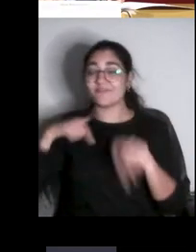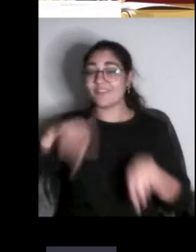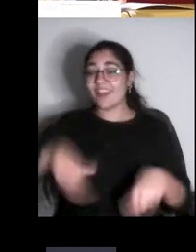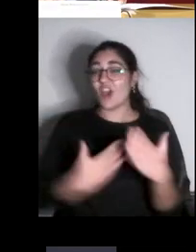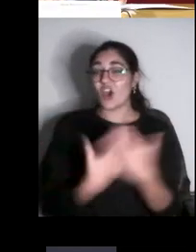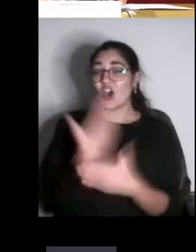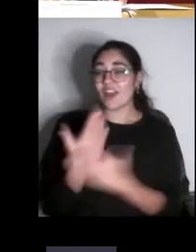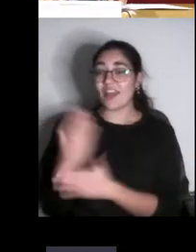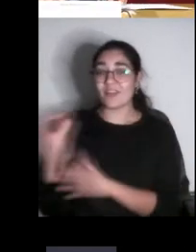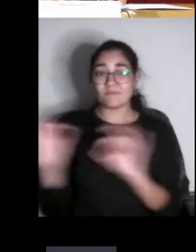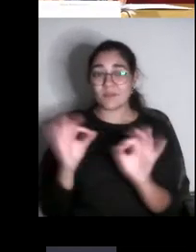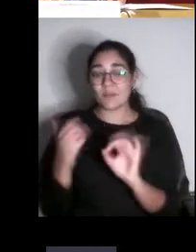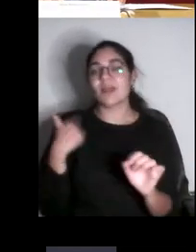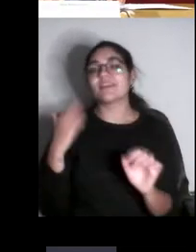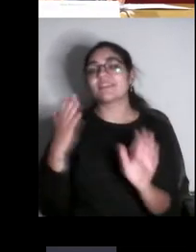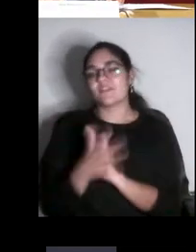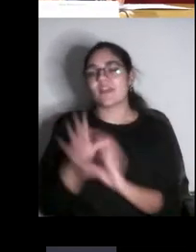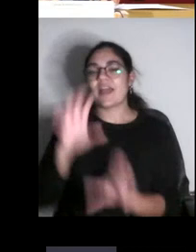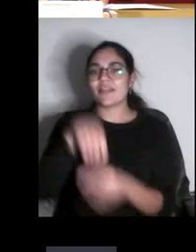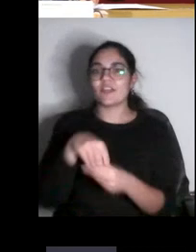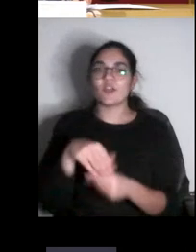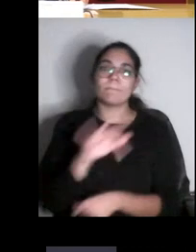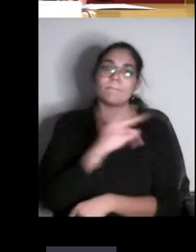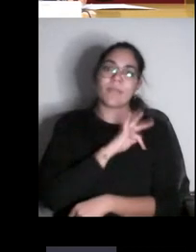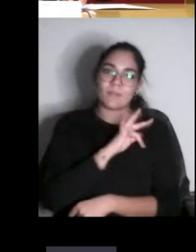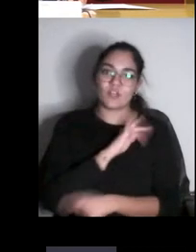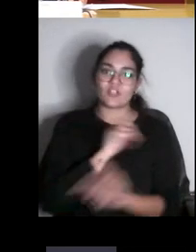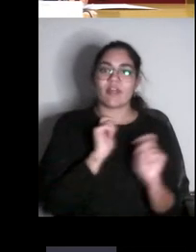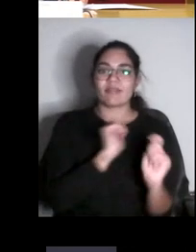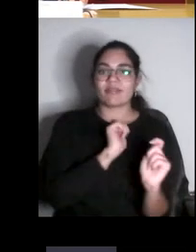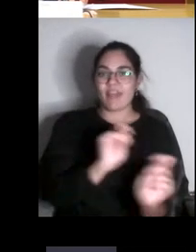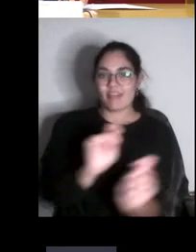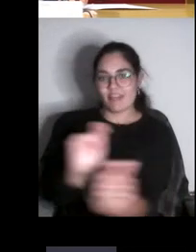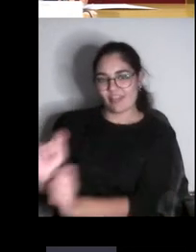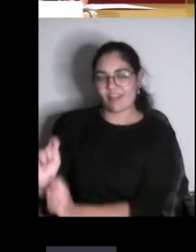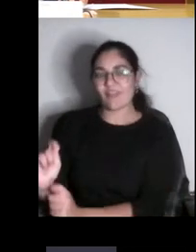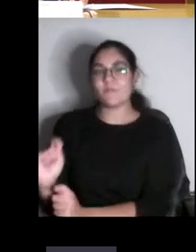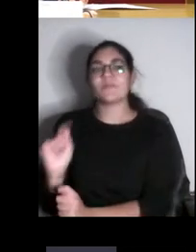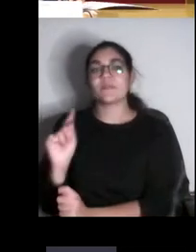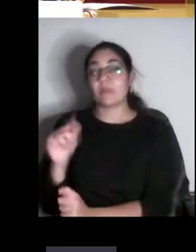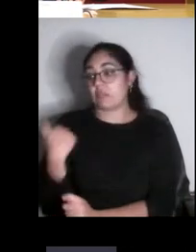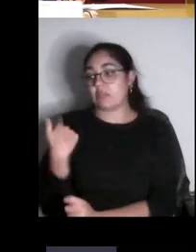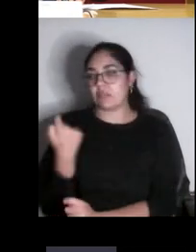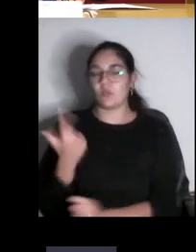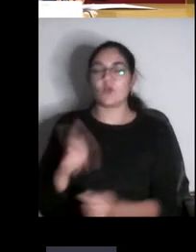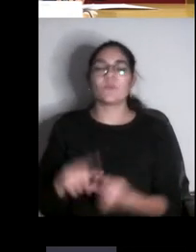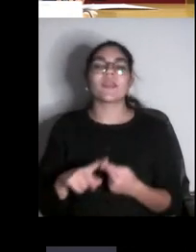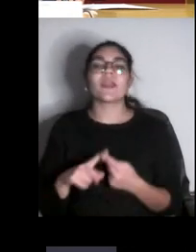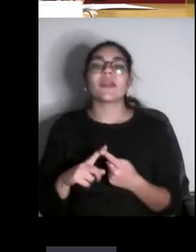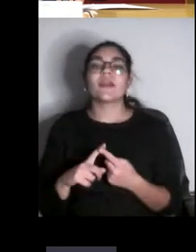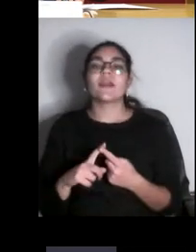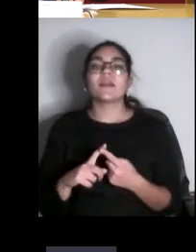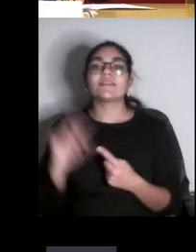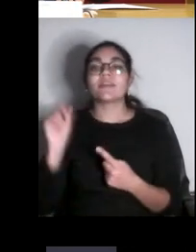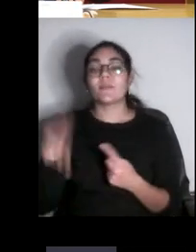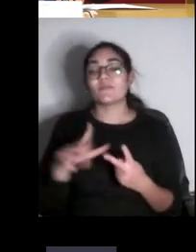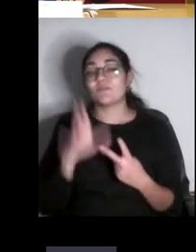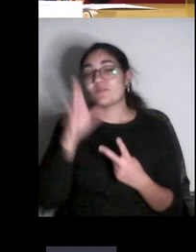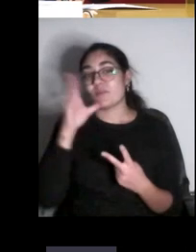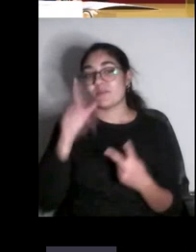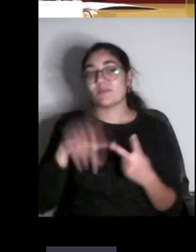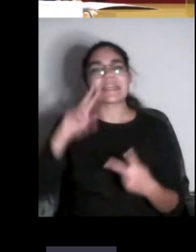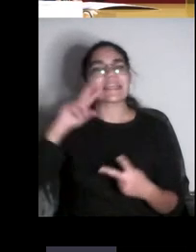tanto la entrega de premios que acabamos de hacer momentos hace un rato, como el reconocimiento